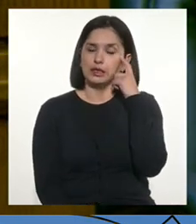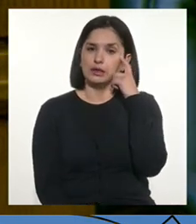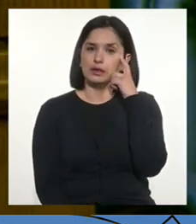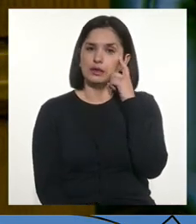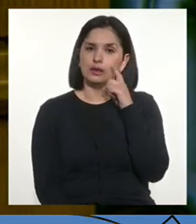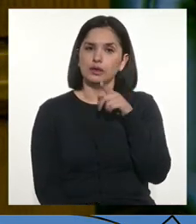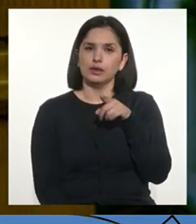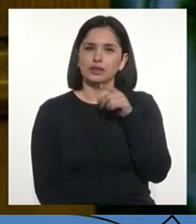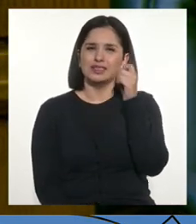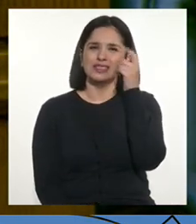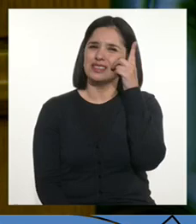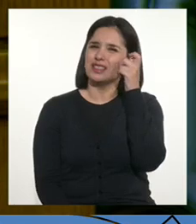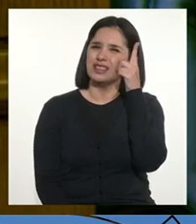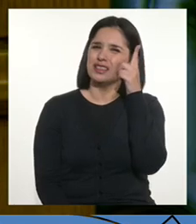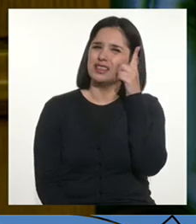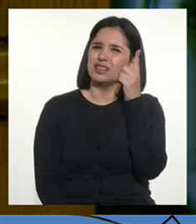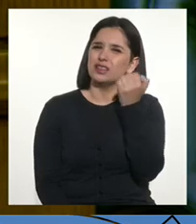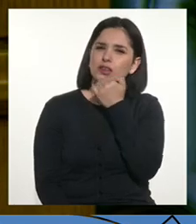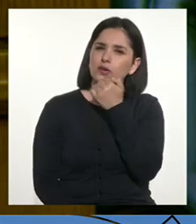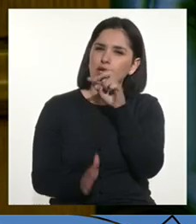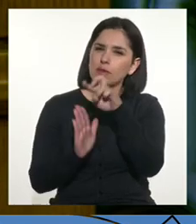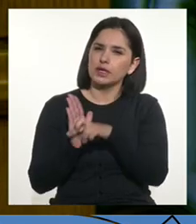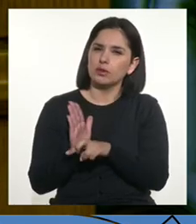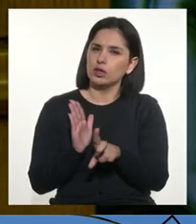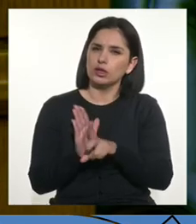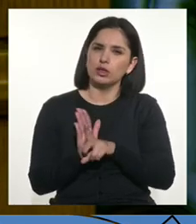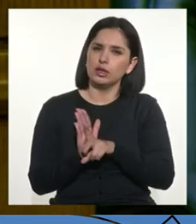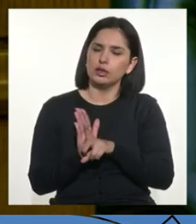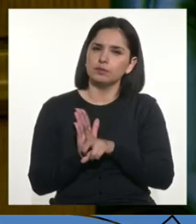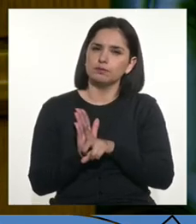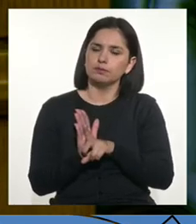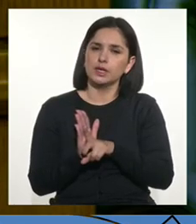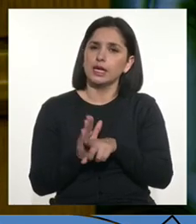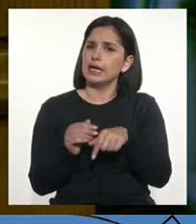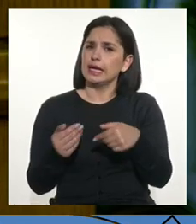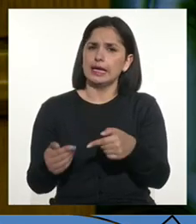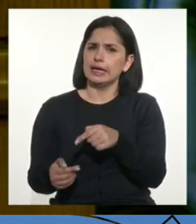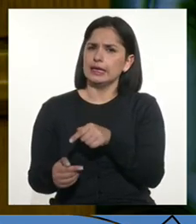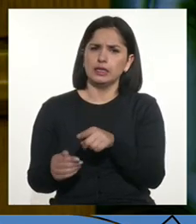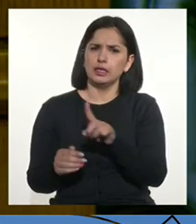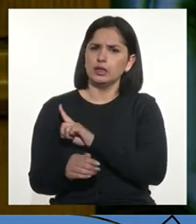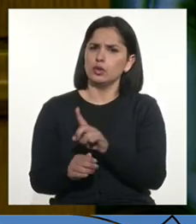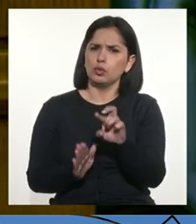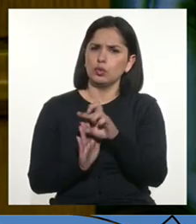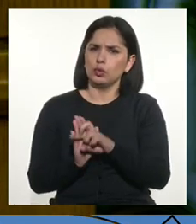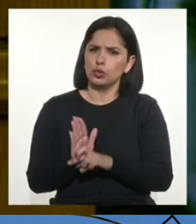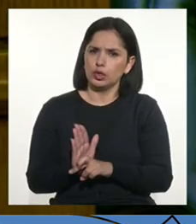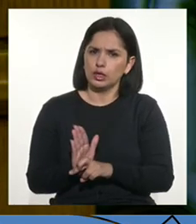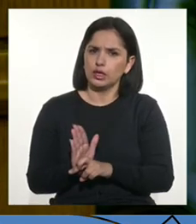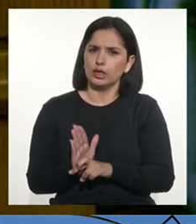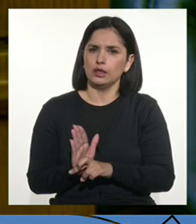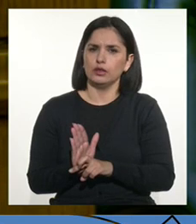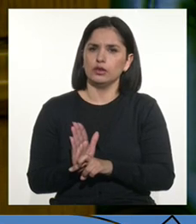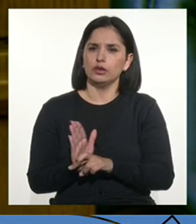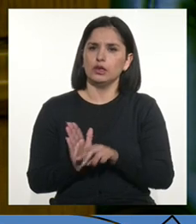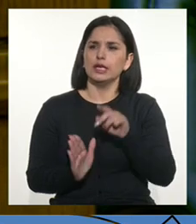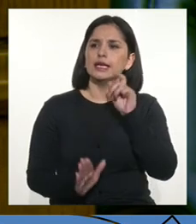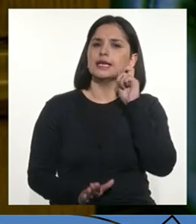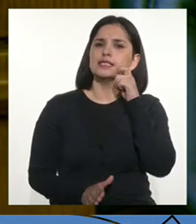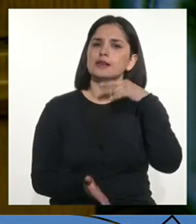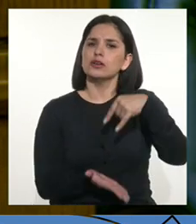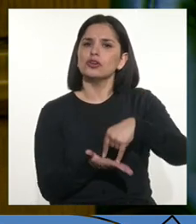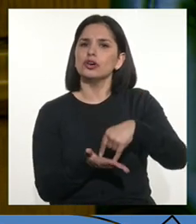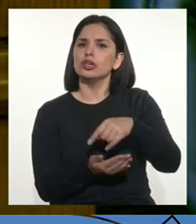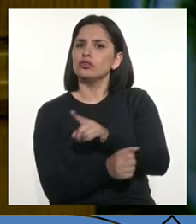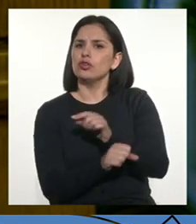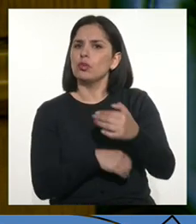comprendiendo mal el proyecto porque este no es un proyecto que signifique que el congreso no